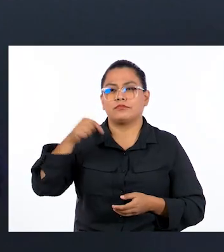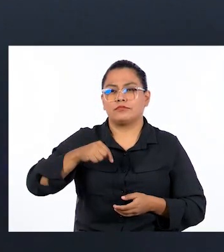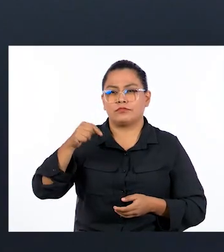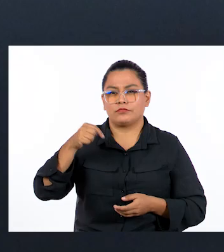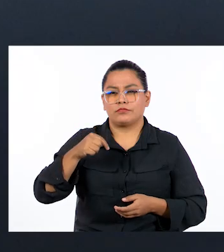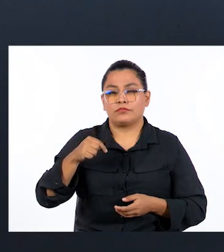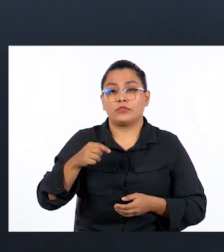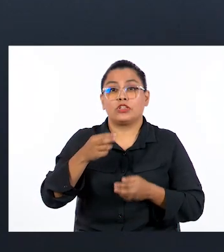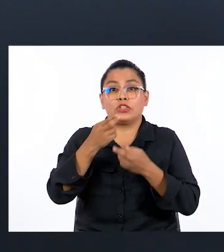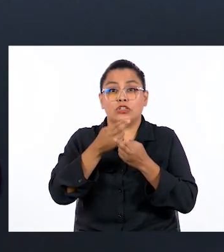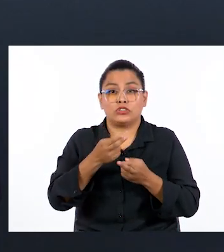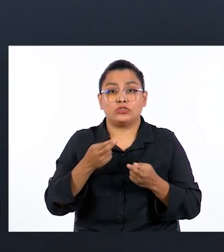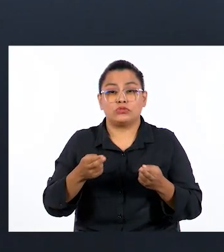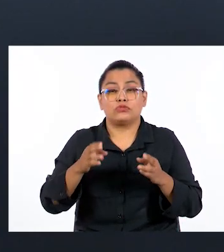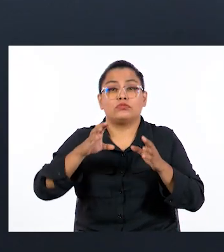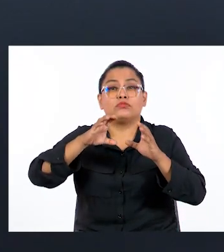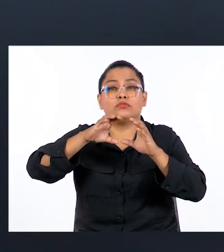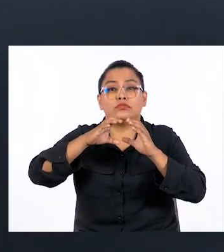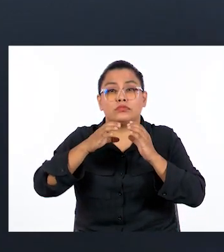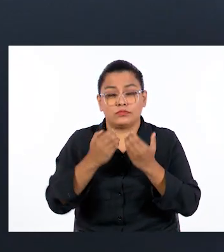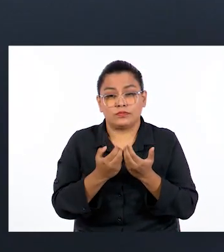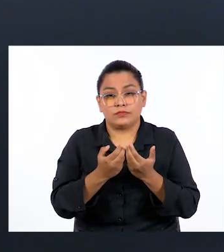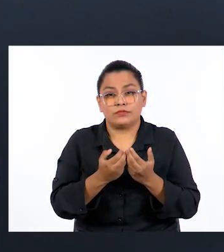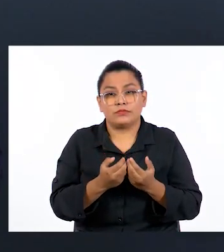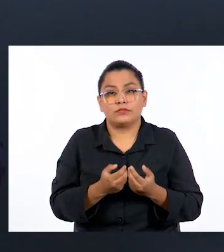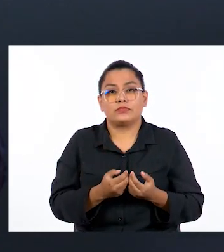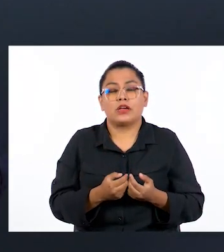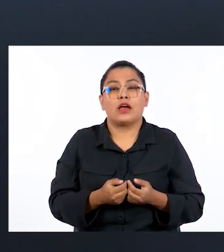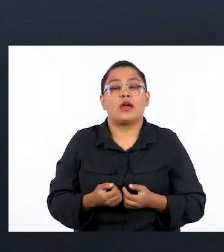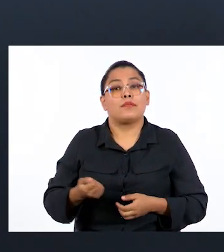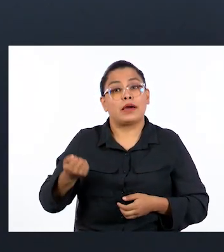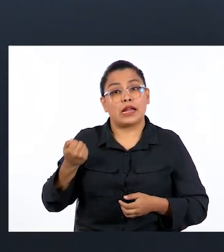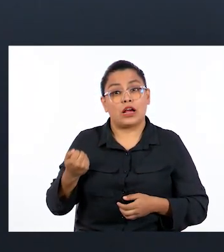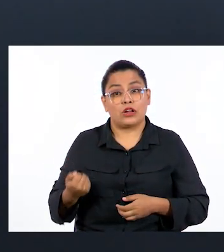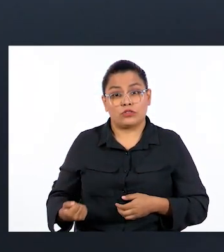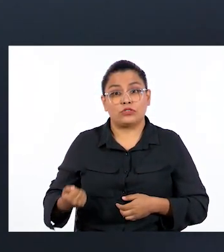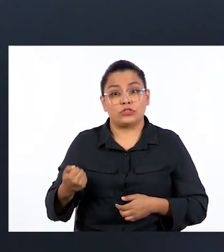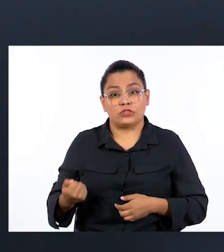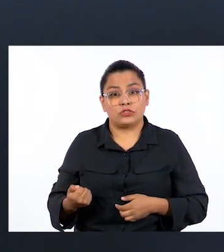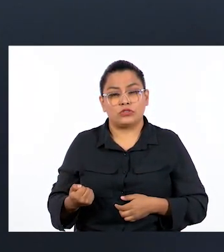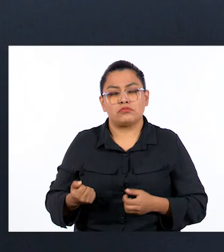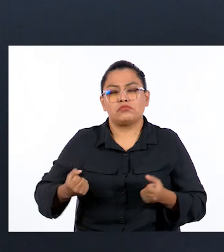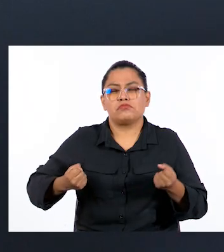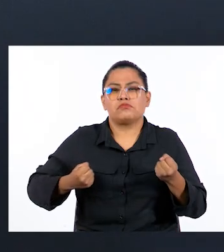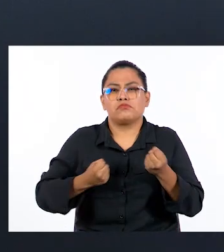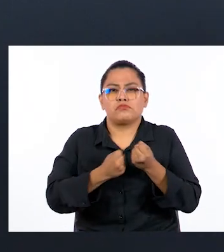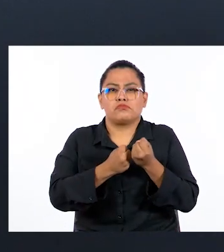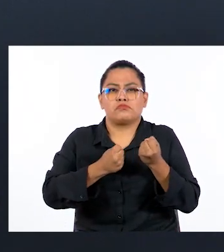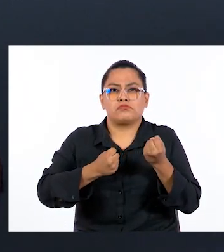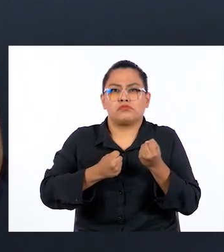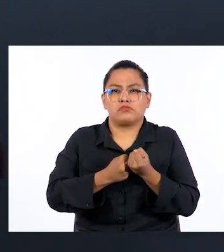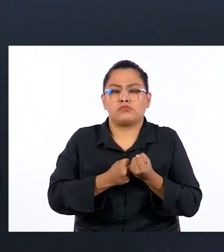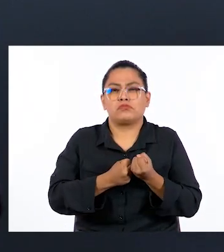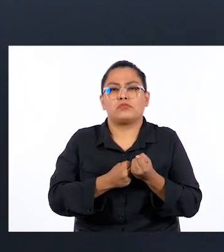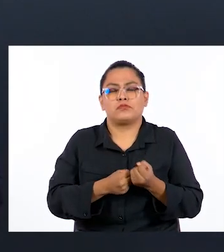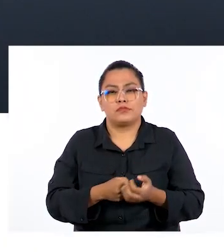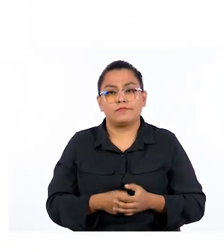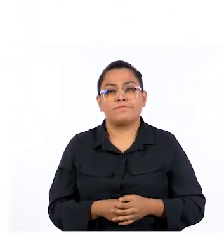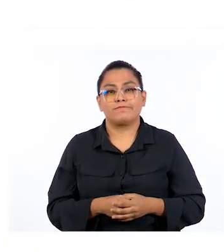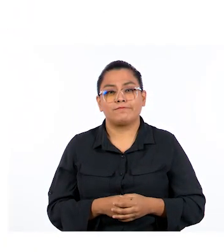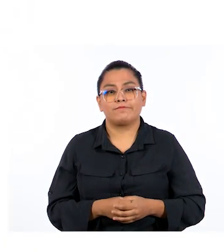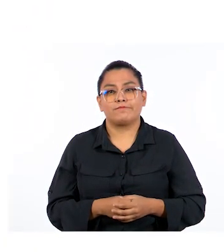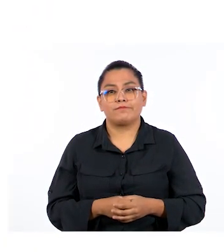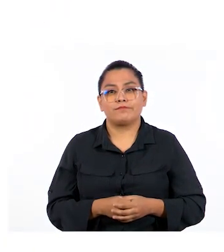Ahora bien, los recursos para la clase están dirigidos a los estudiantes como apoyo o alternativa durante